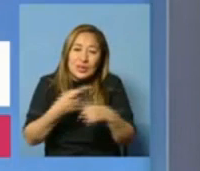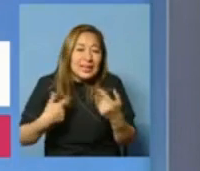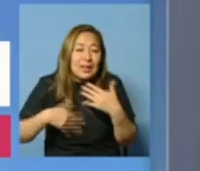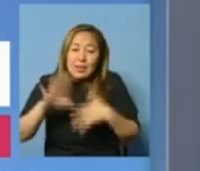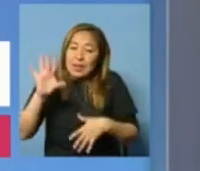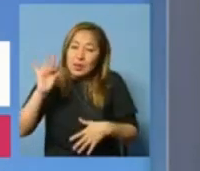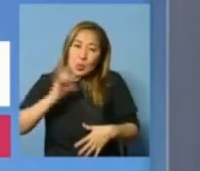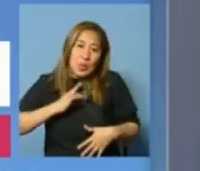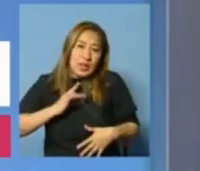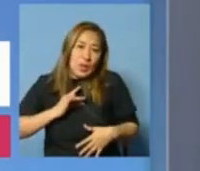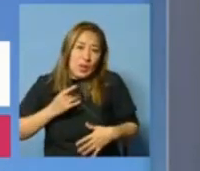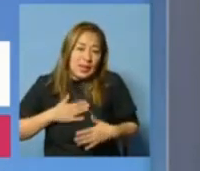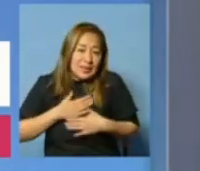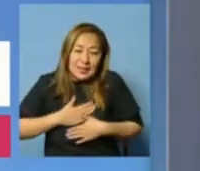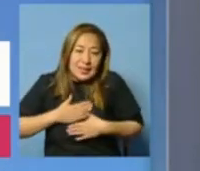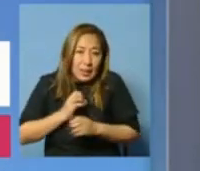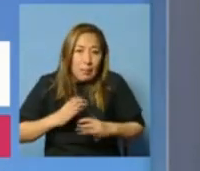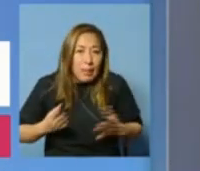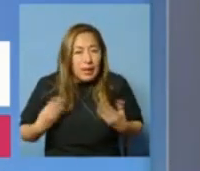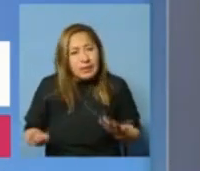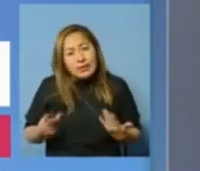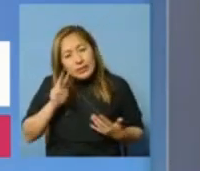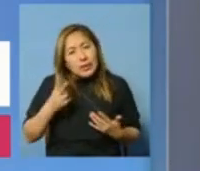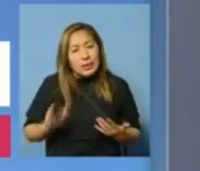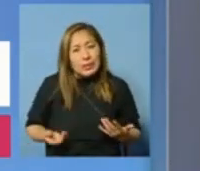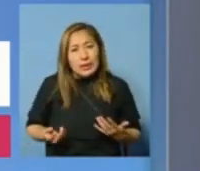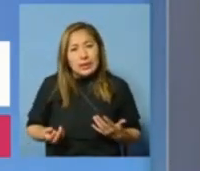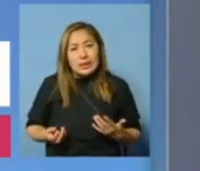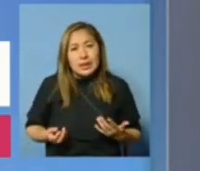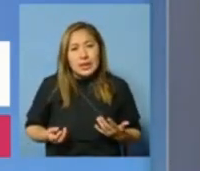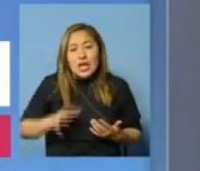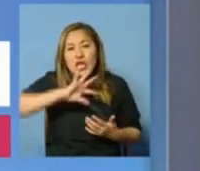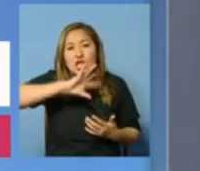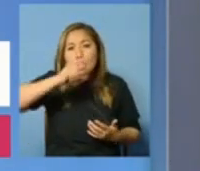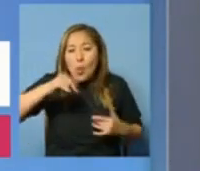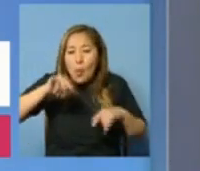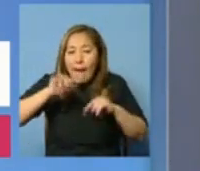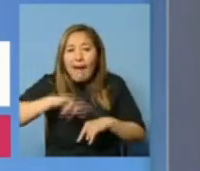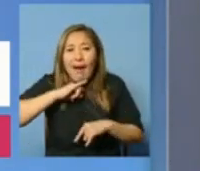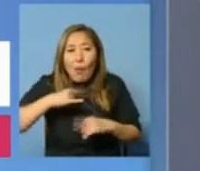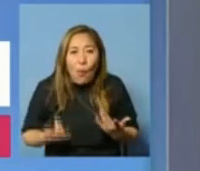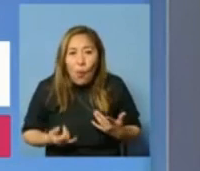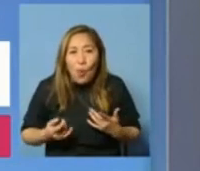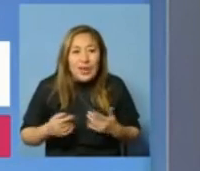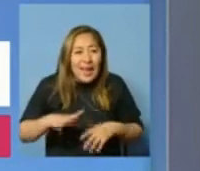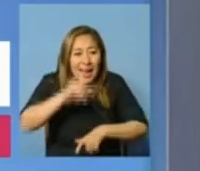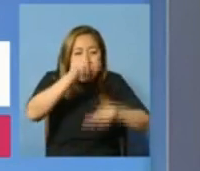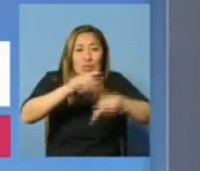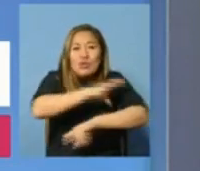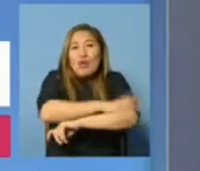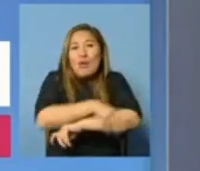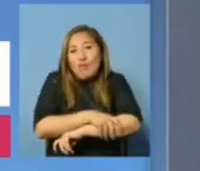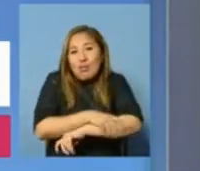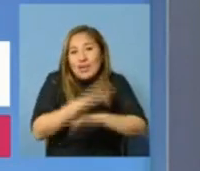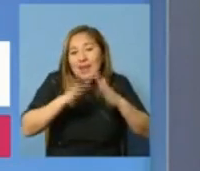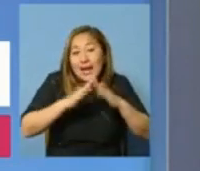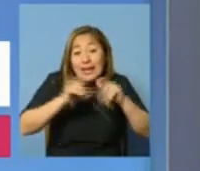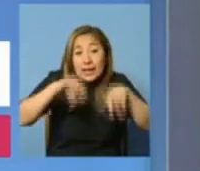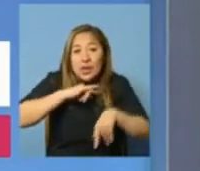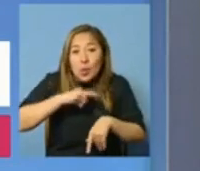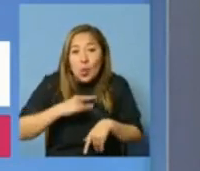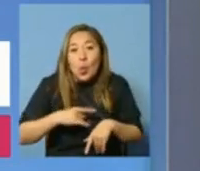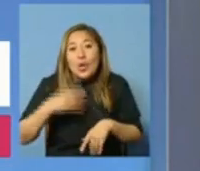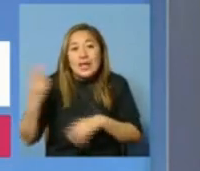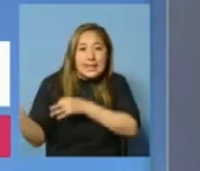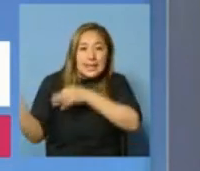digamos, cuando llegué al Ministerio de Infraestructura fue no solo el robo a la provincia, el robo a un sector más pobre como era el tema de la vivienda. En Jujuy ahí